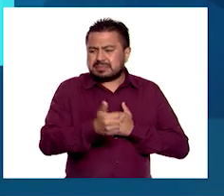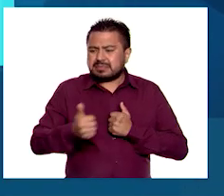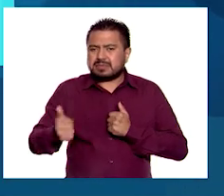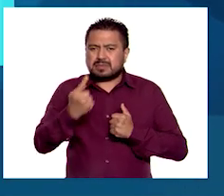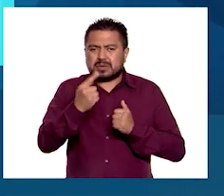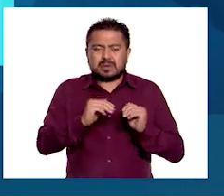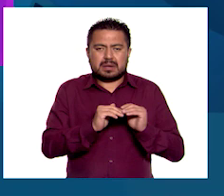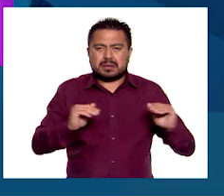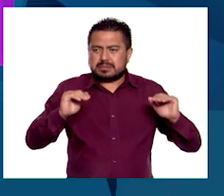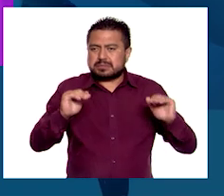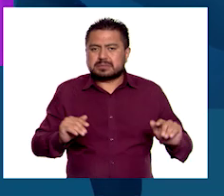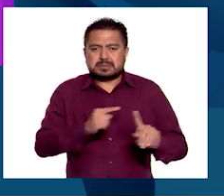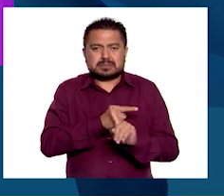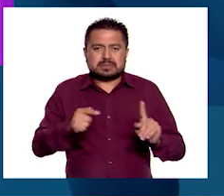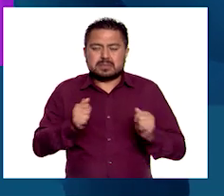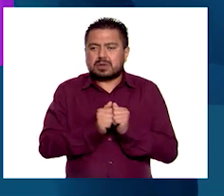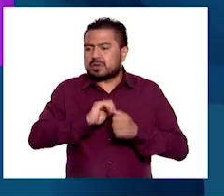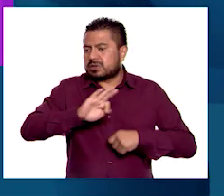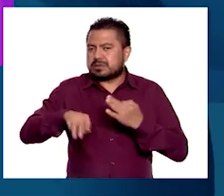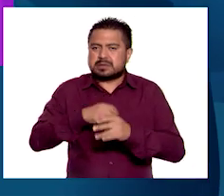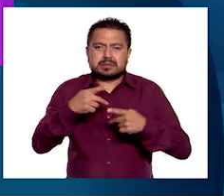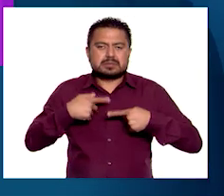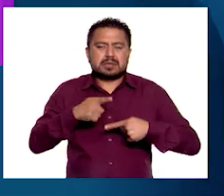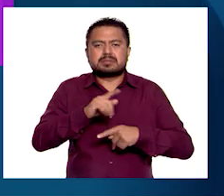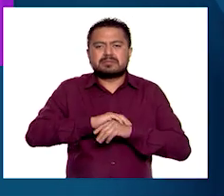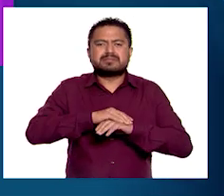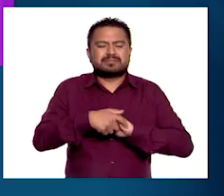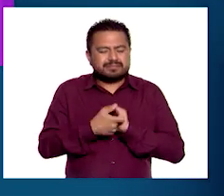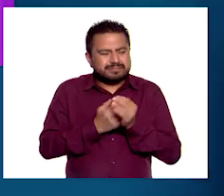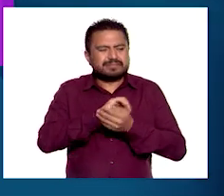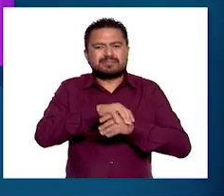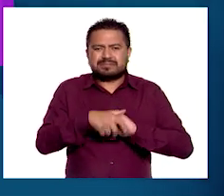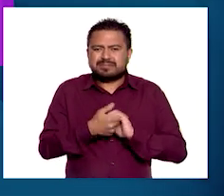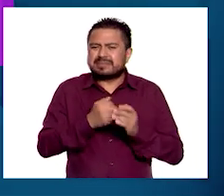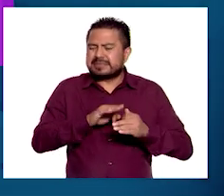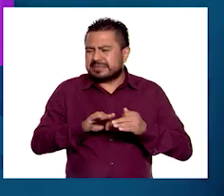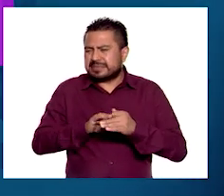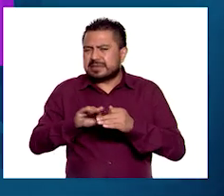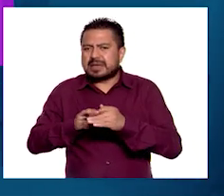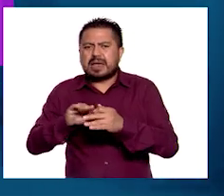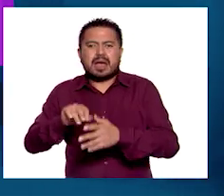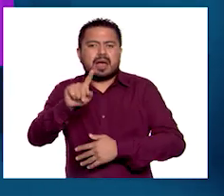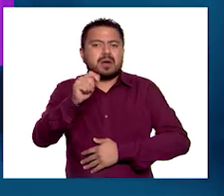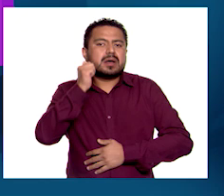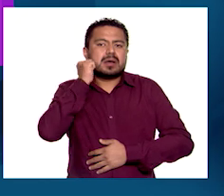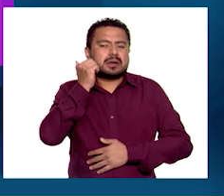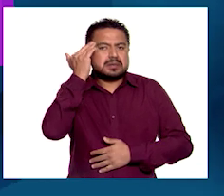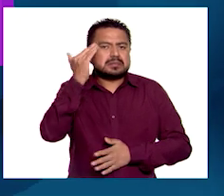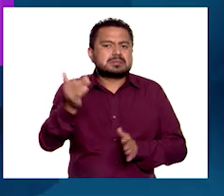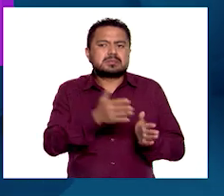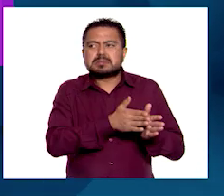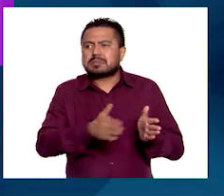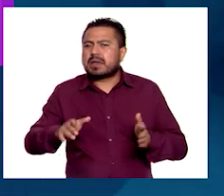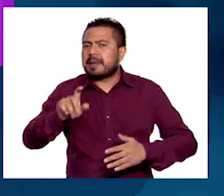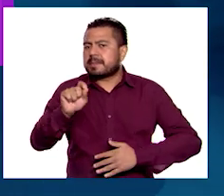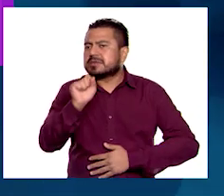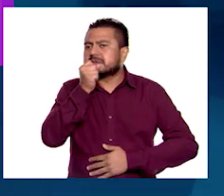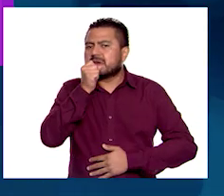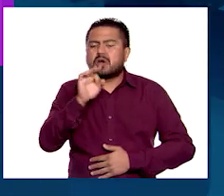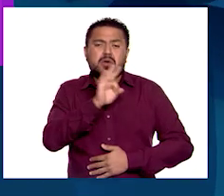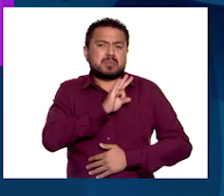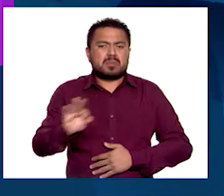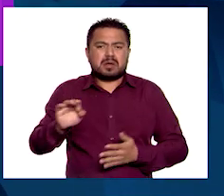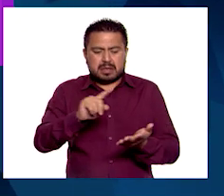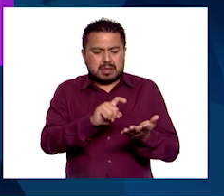metro y medio entre tú y los demás. Lávate las manos muy seguido con agua y jabón por lo menos durante 20 segundos o